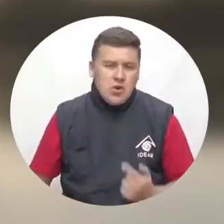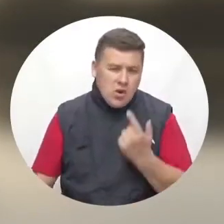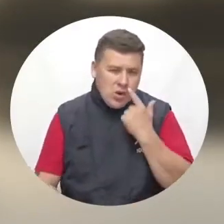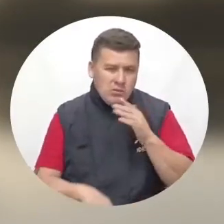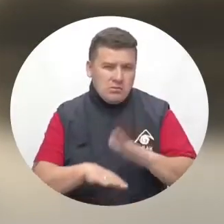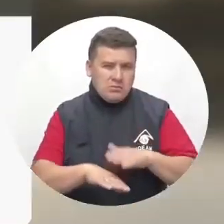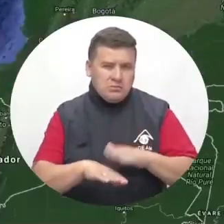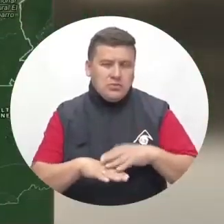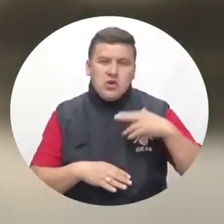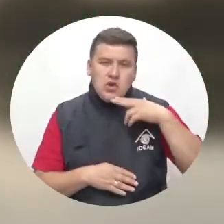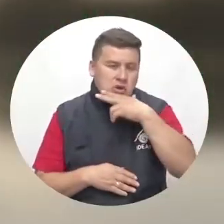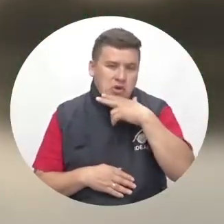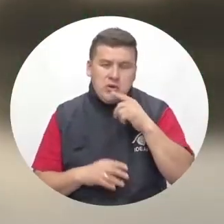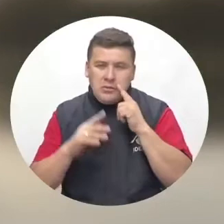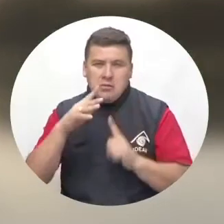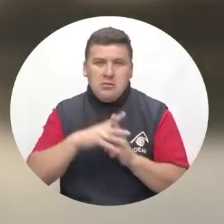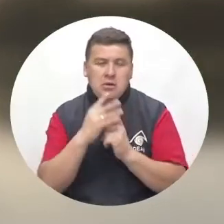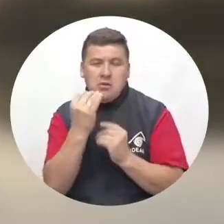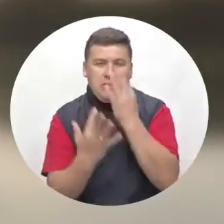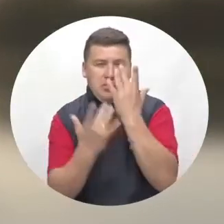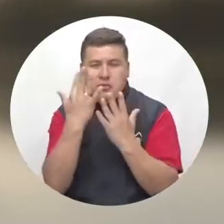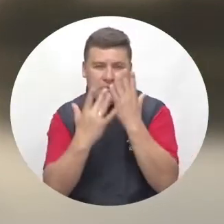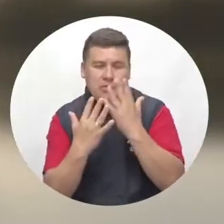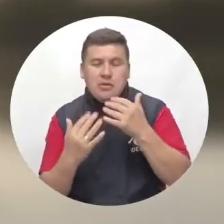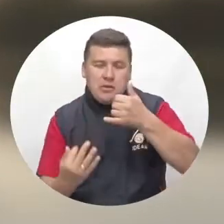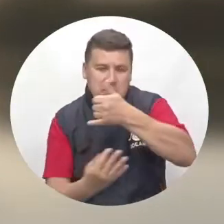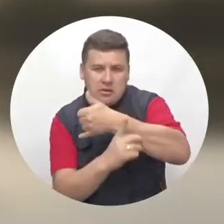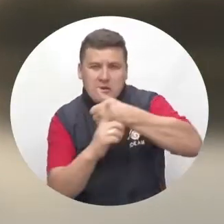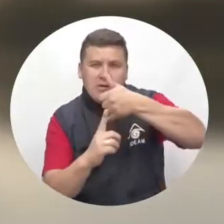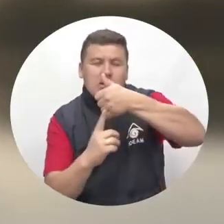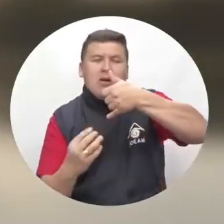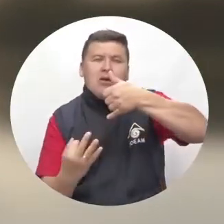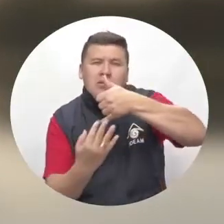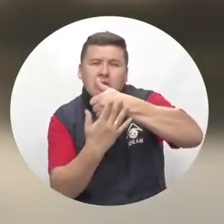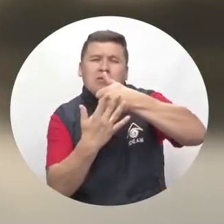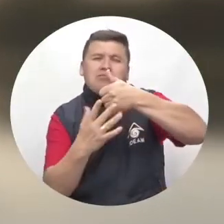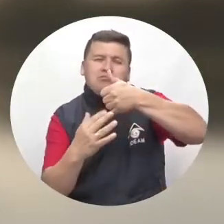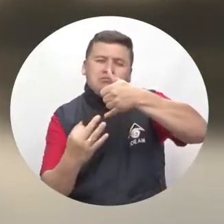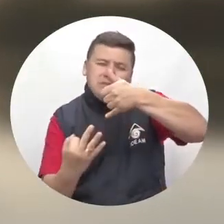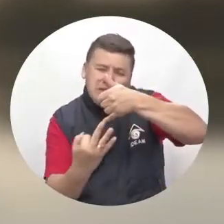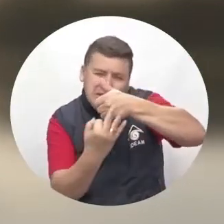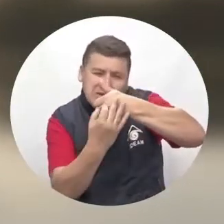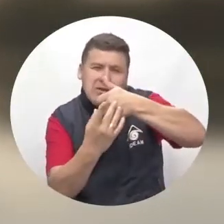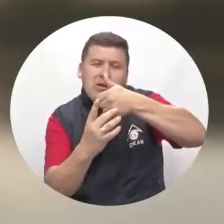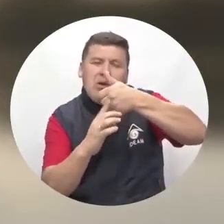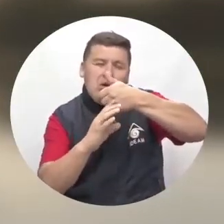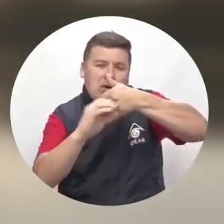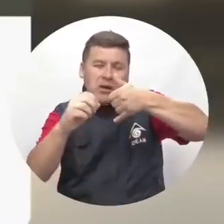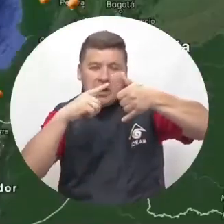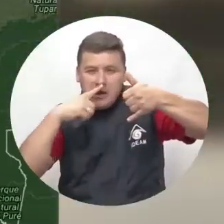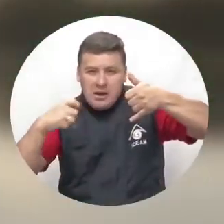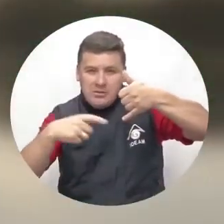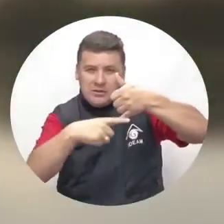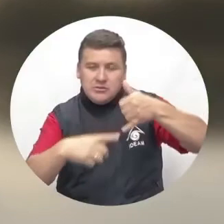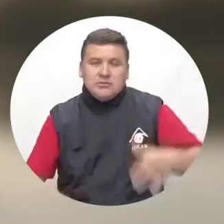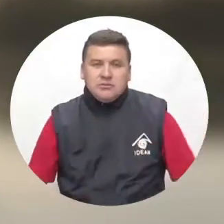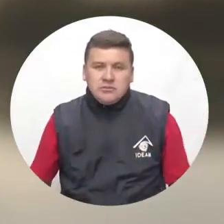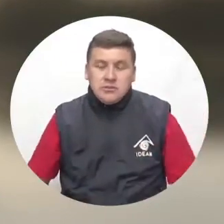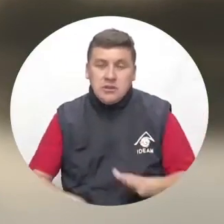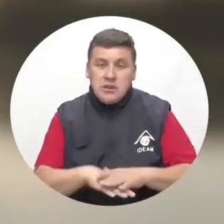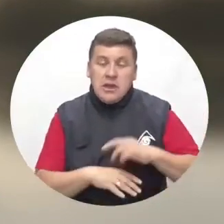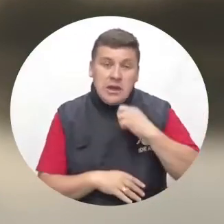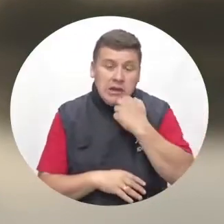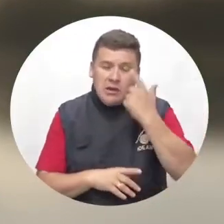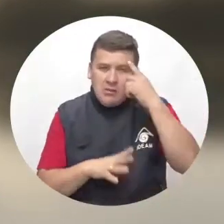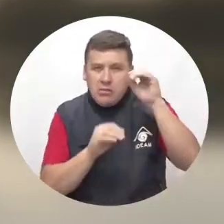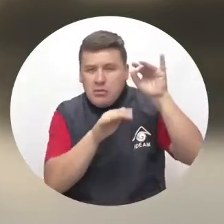Atención, alerta roja por incendios en amplias zonas del Caribe, el Pacífico, la región andina, Orinoquía y Amazonía. Alerta naranja